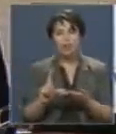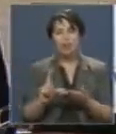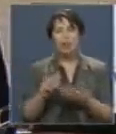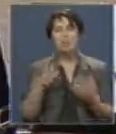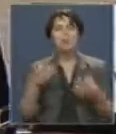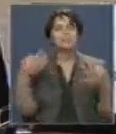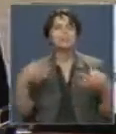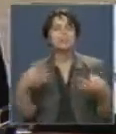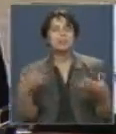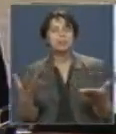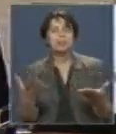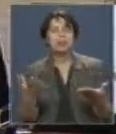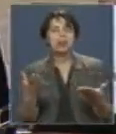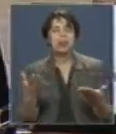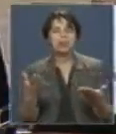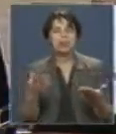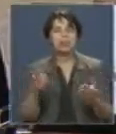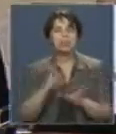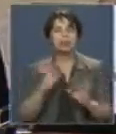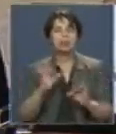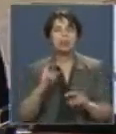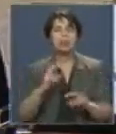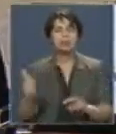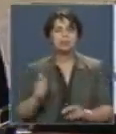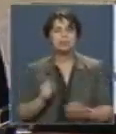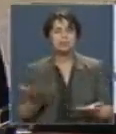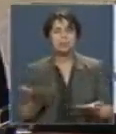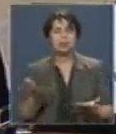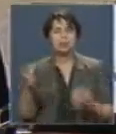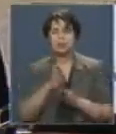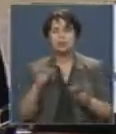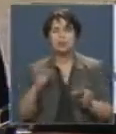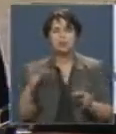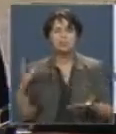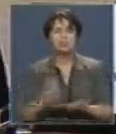seguridad que nunca llega o que nunca llegará.